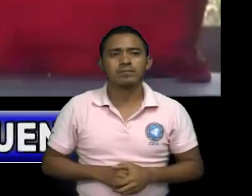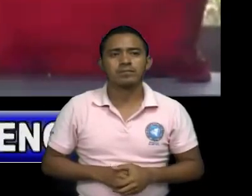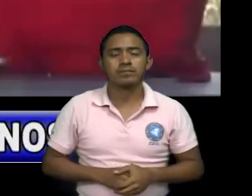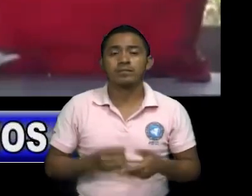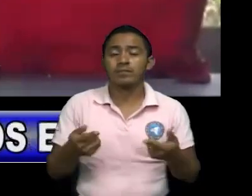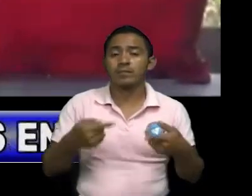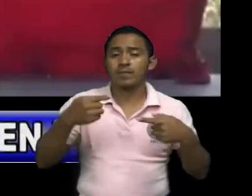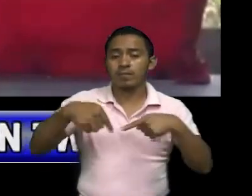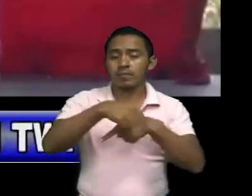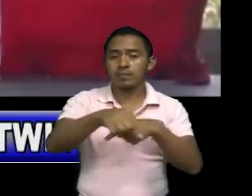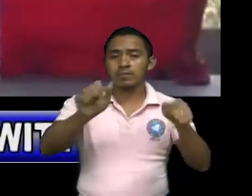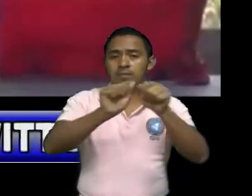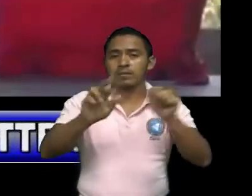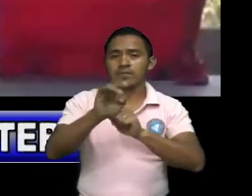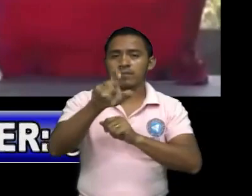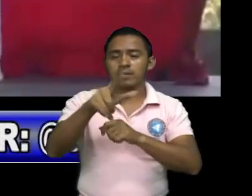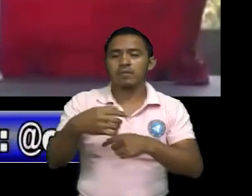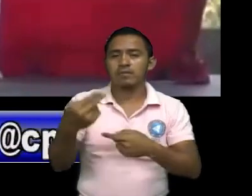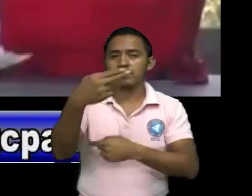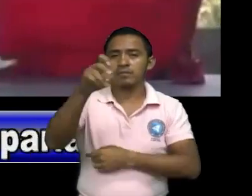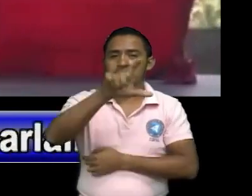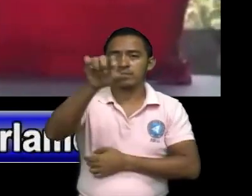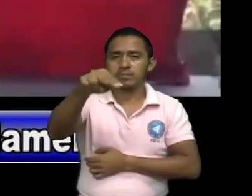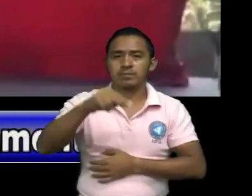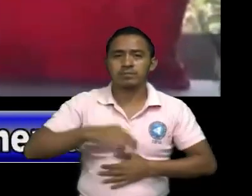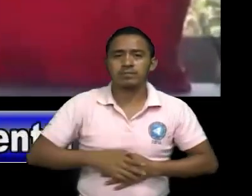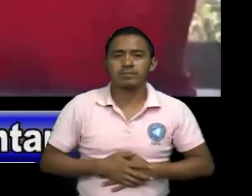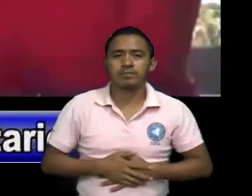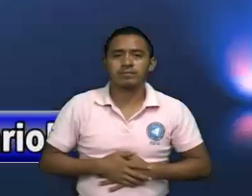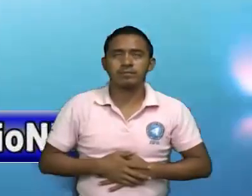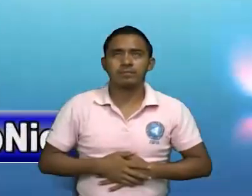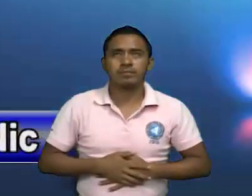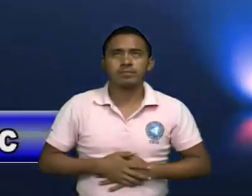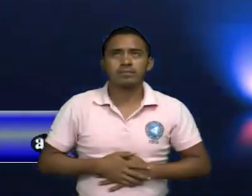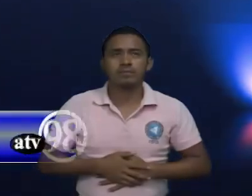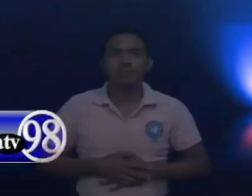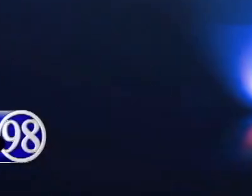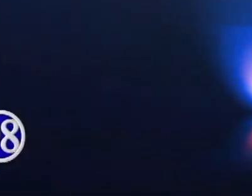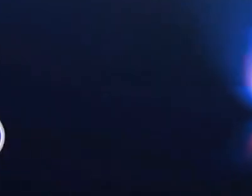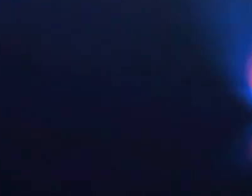Desde el municipio de San Rafael del Sur les informó Helen Suárez.